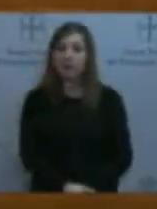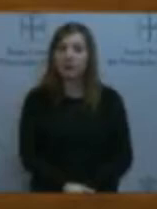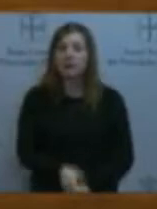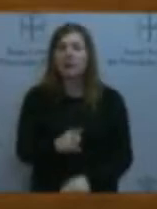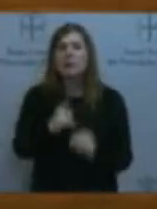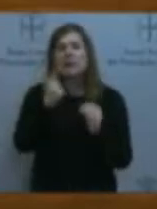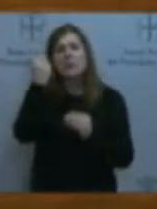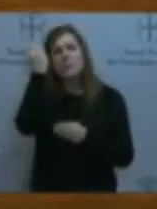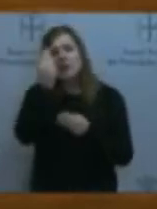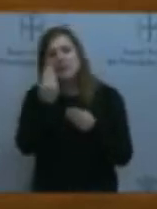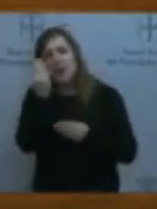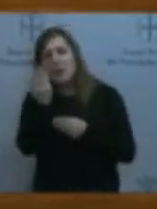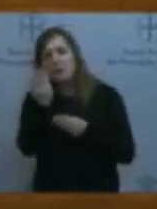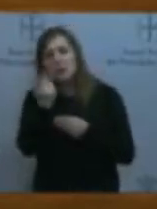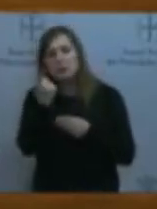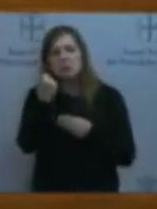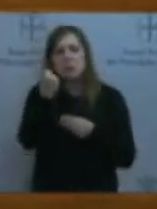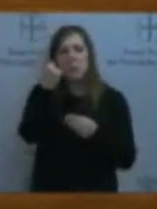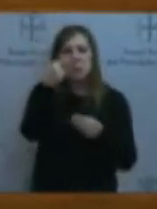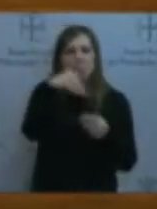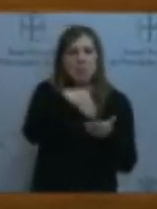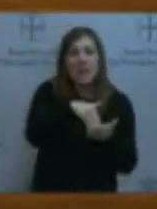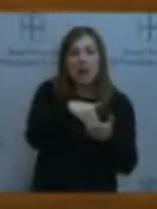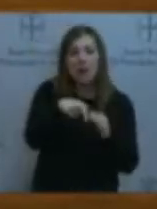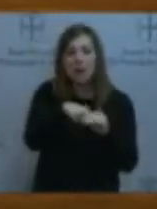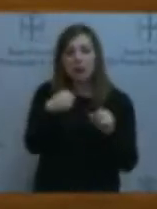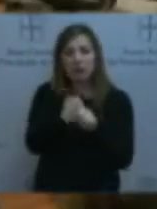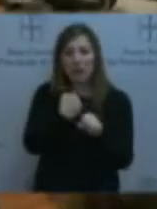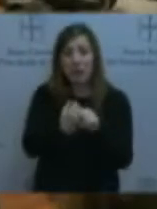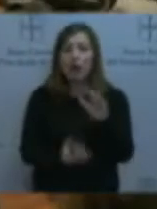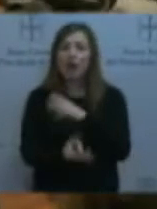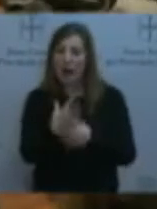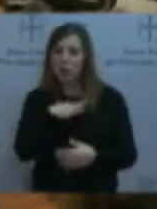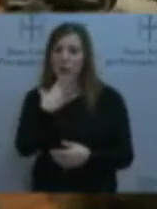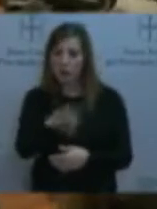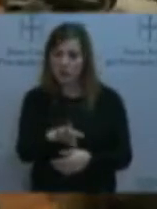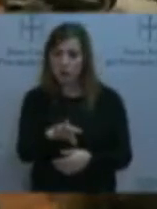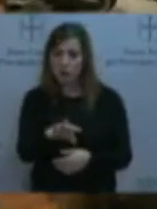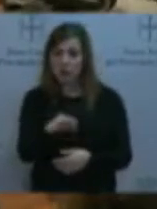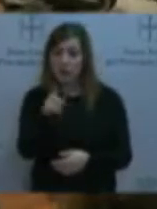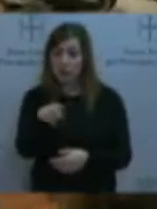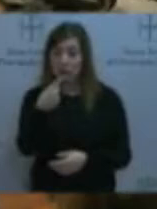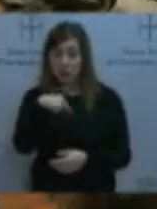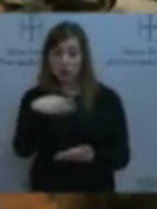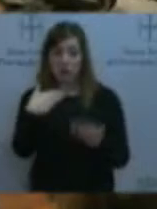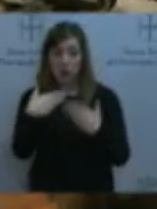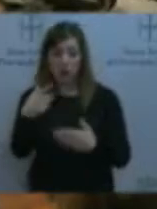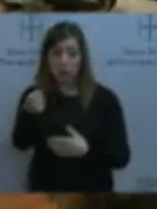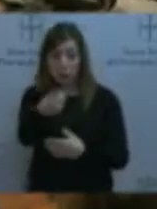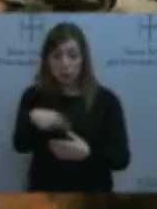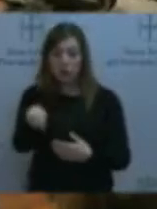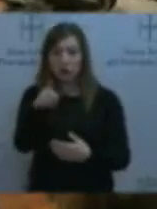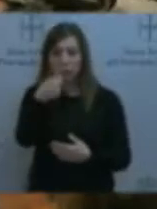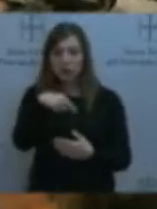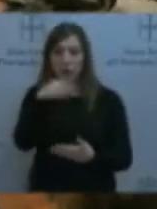Calculábamos que no menos de 1.000 puestos de trabajo se podían crear. Y así todo, cuando estábamos negociando con ustedes, hicimos una